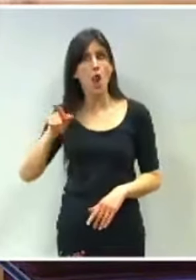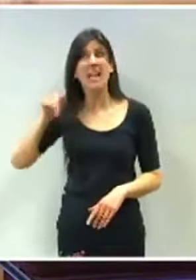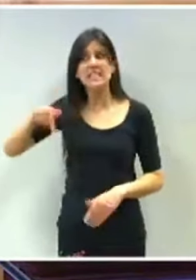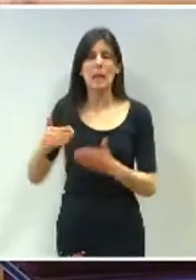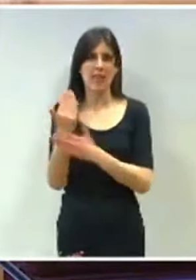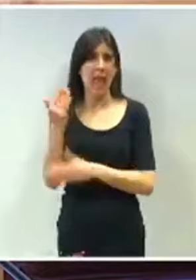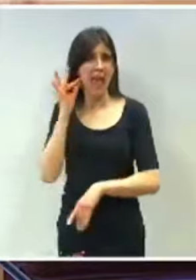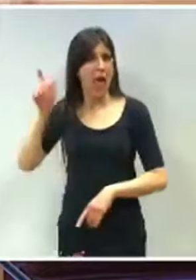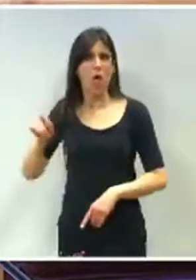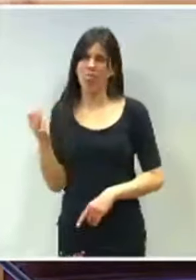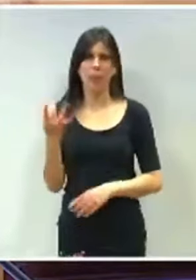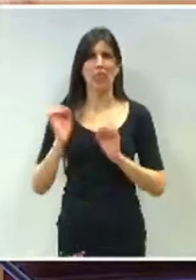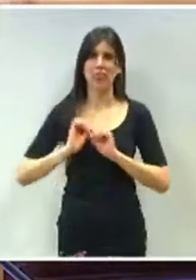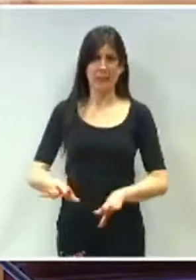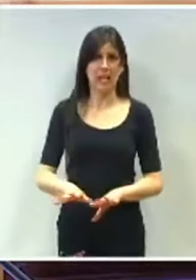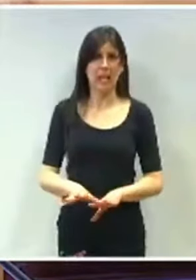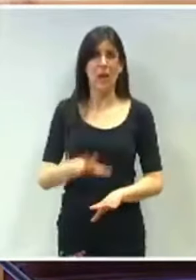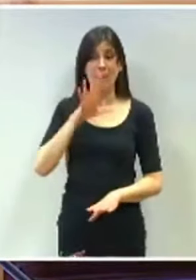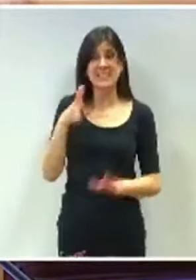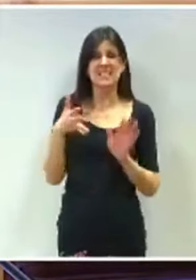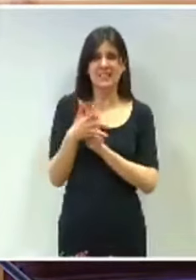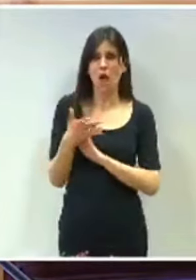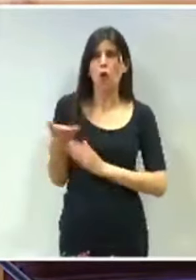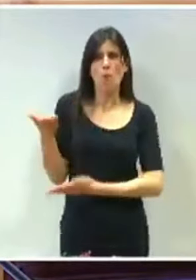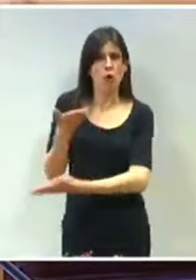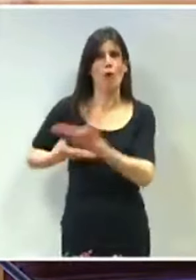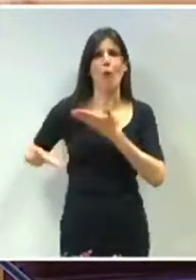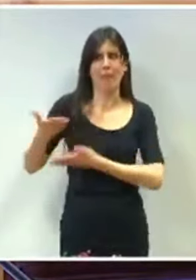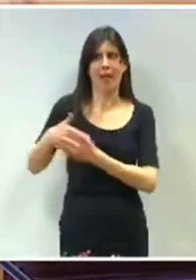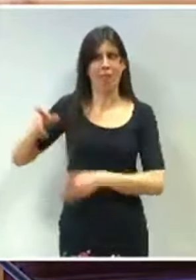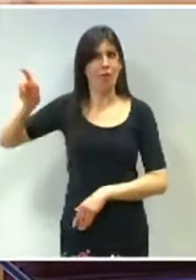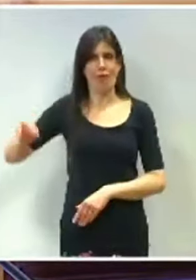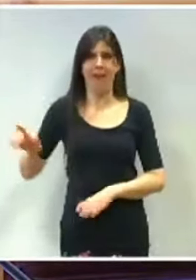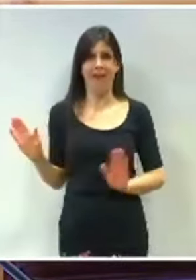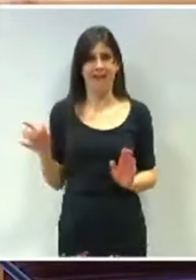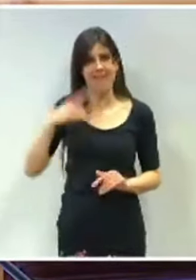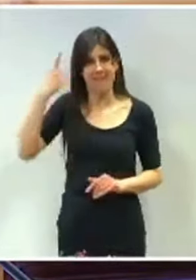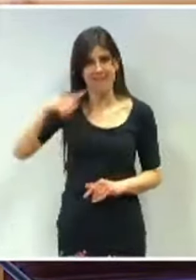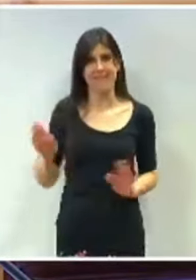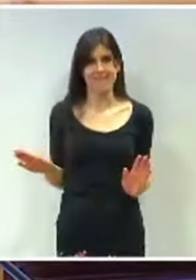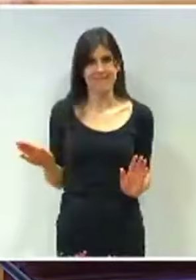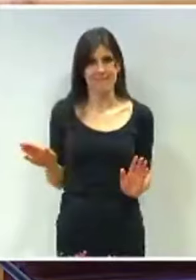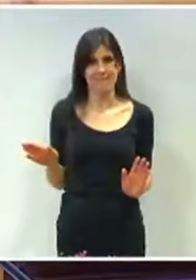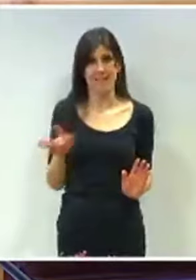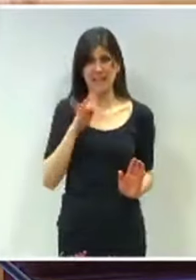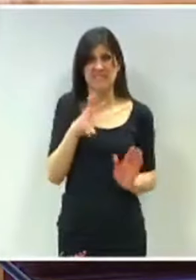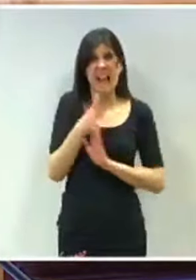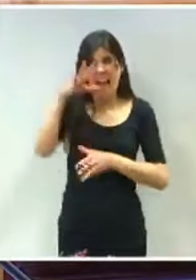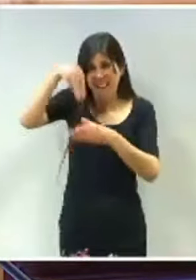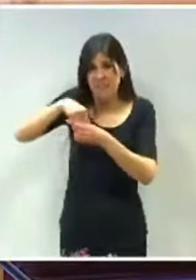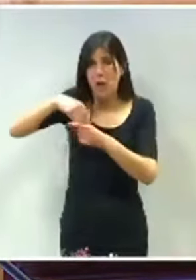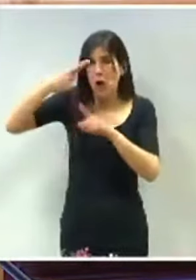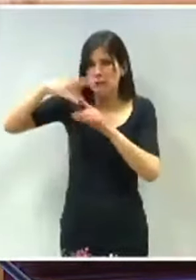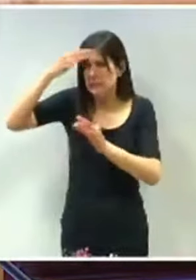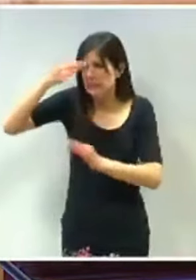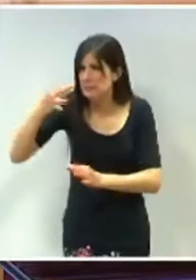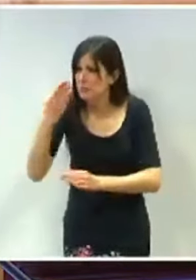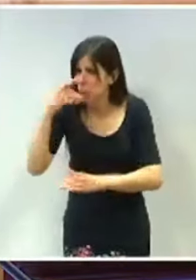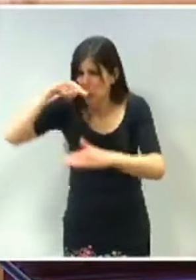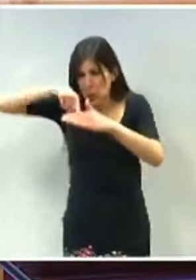por ser cooperadora necesaria aquí hay mucha tela que cortar antes de llegar al Señor